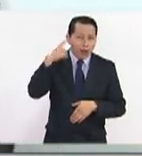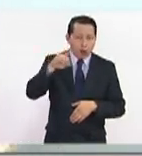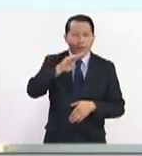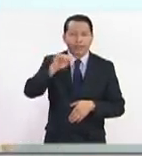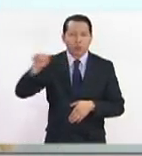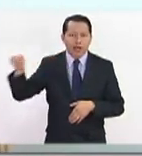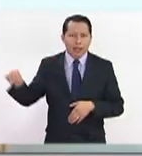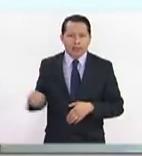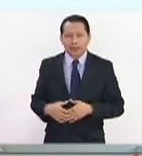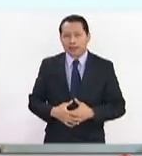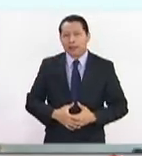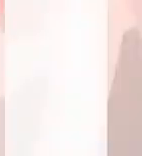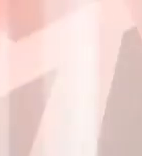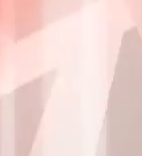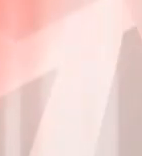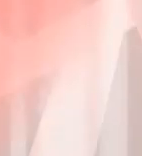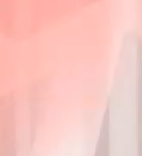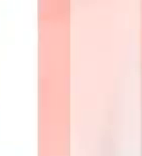Michoacán.